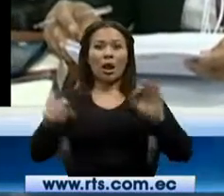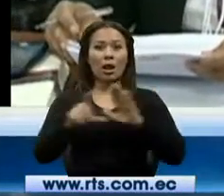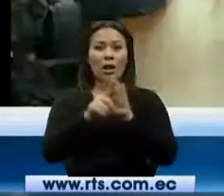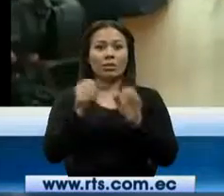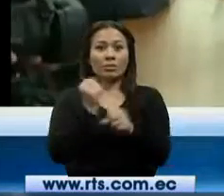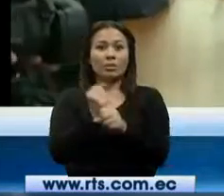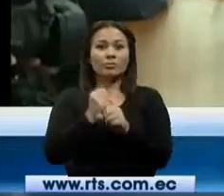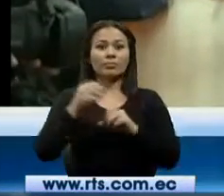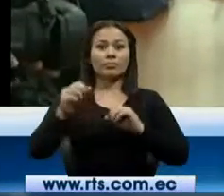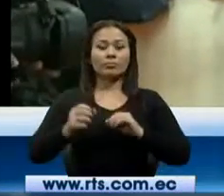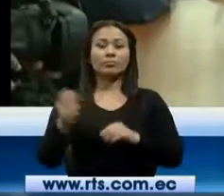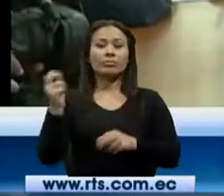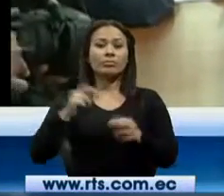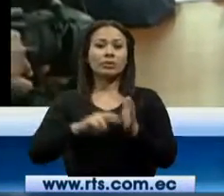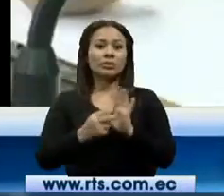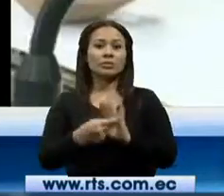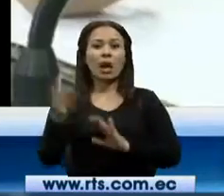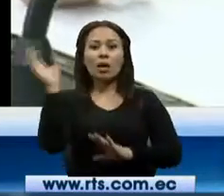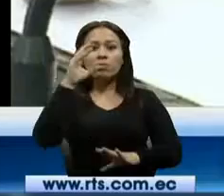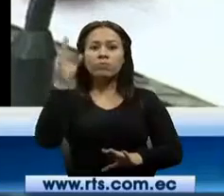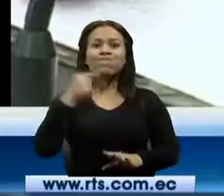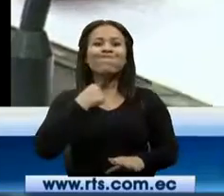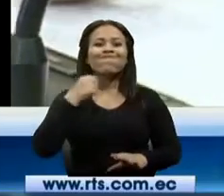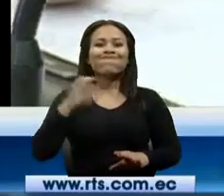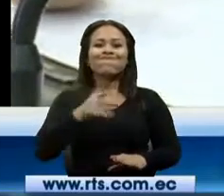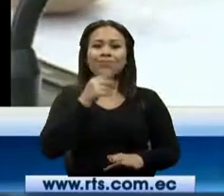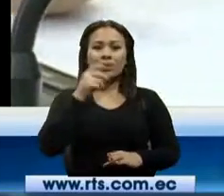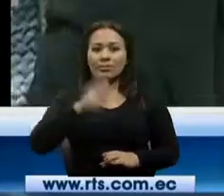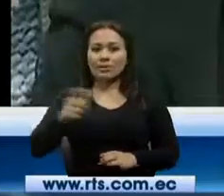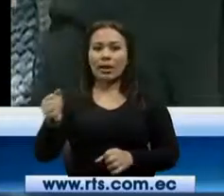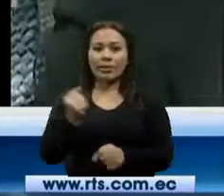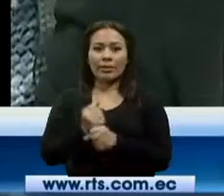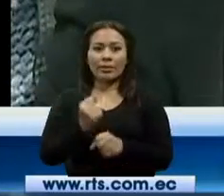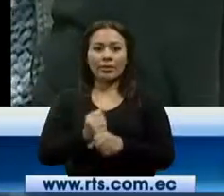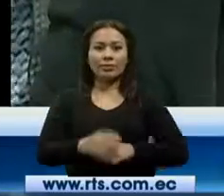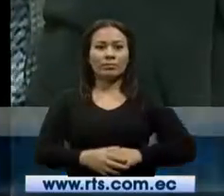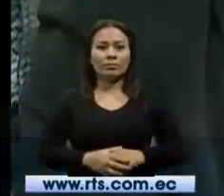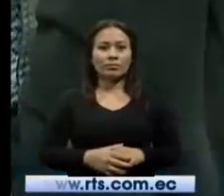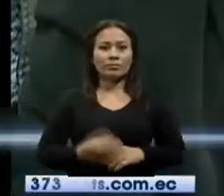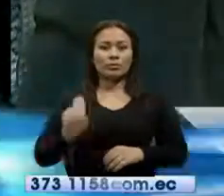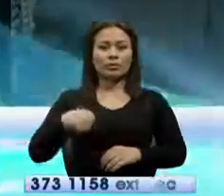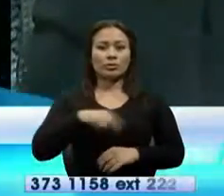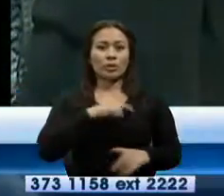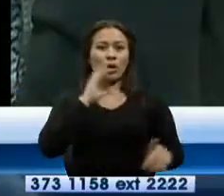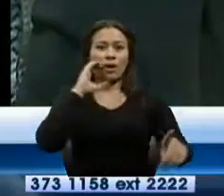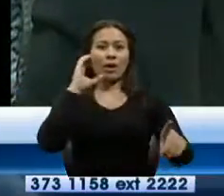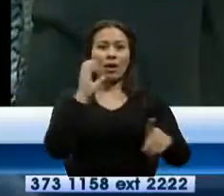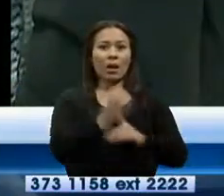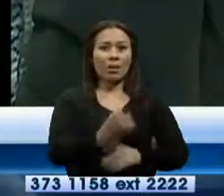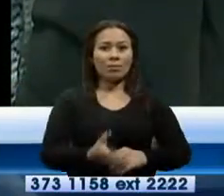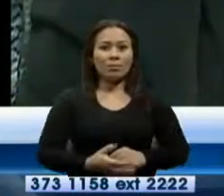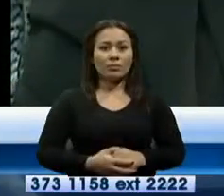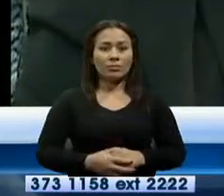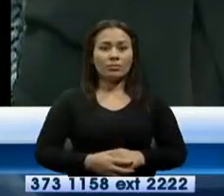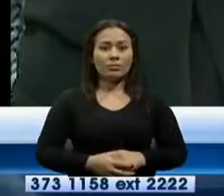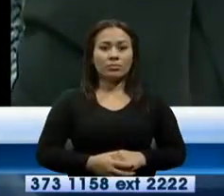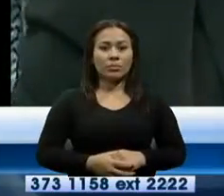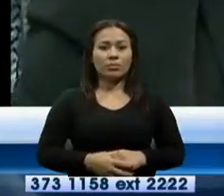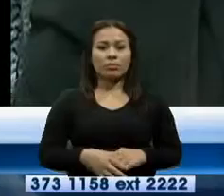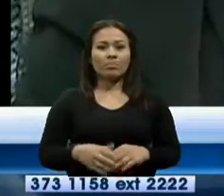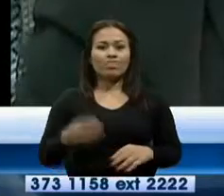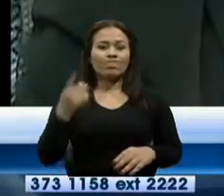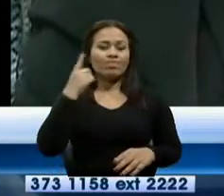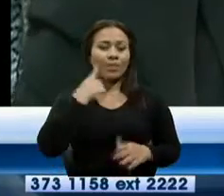busca es precarizar la fuerza laboral y perjudica directamente a los trabajadores. Rechazamos la pretensión de